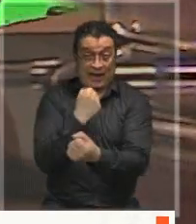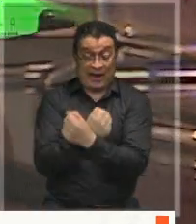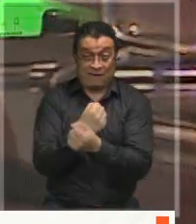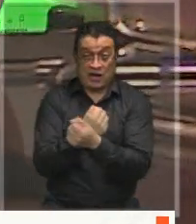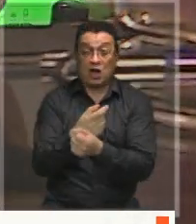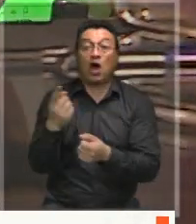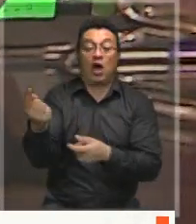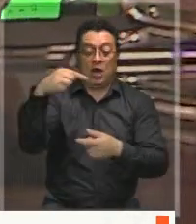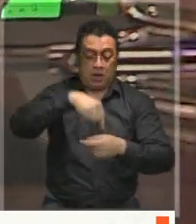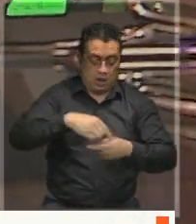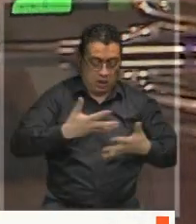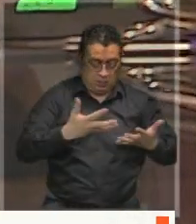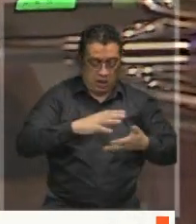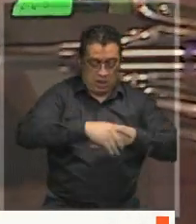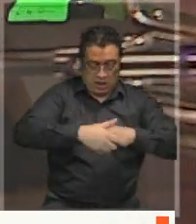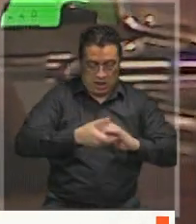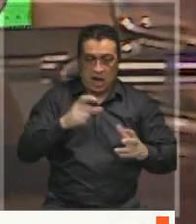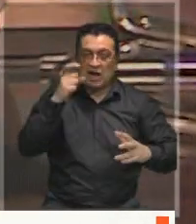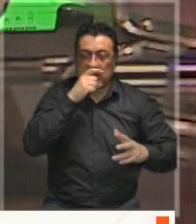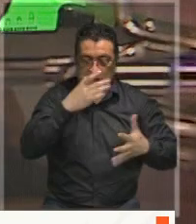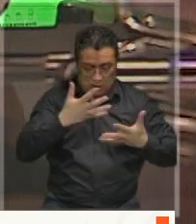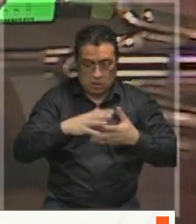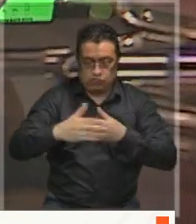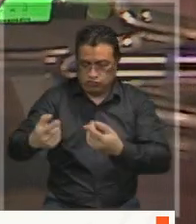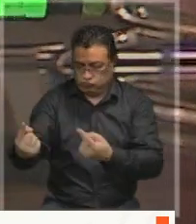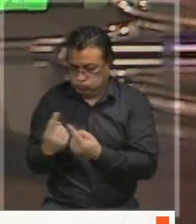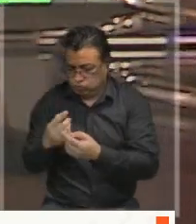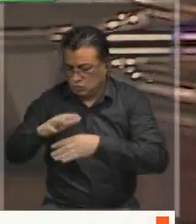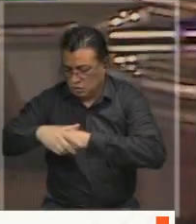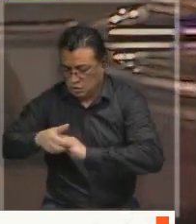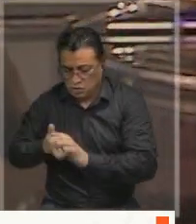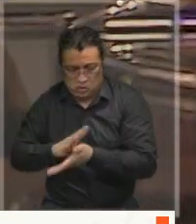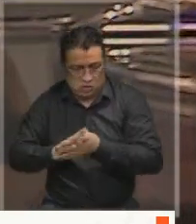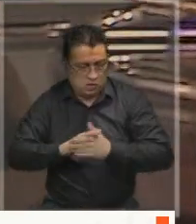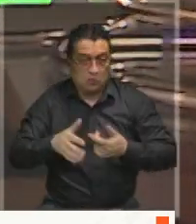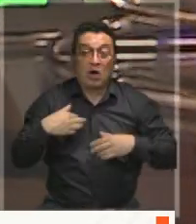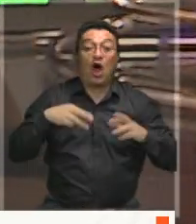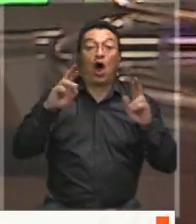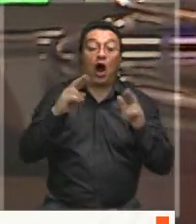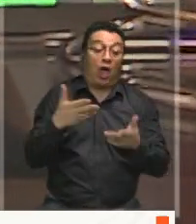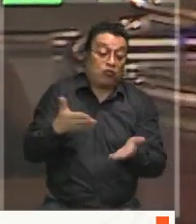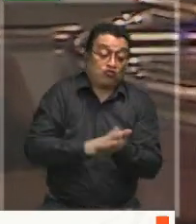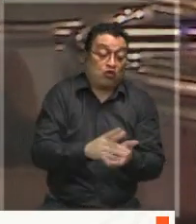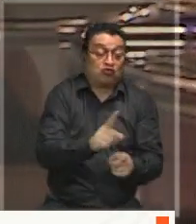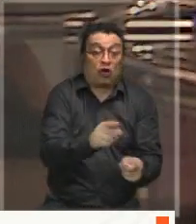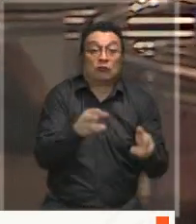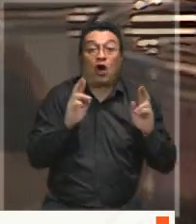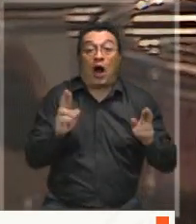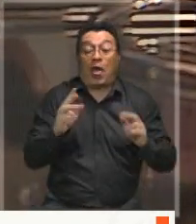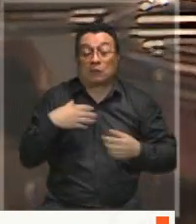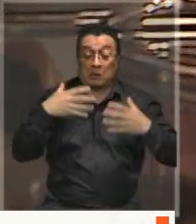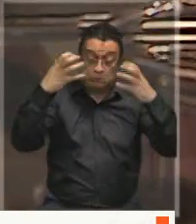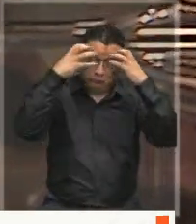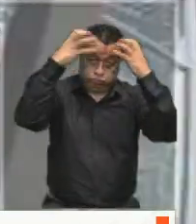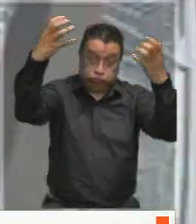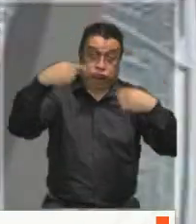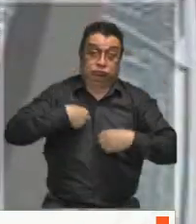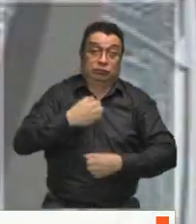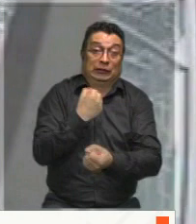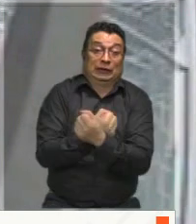las manos acá porque las tenía con sangre y ojalá que no muera, dijo, porque resulta que es más engorroso para él